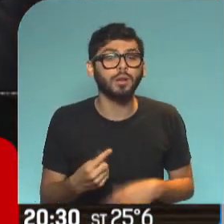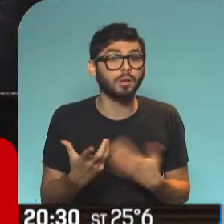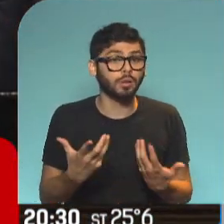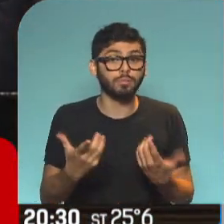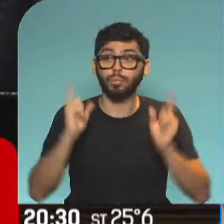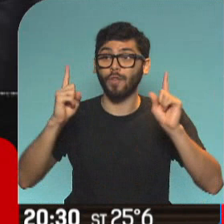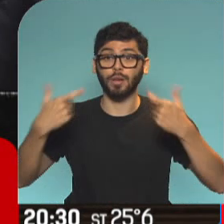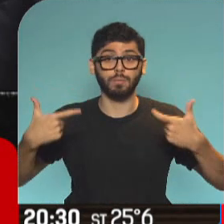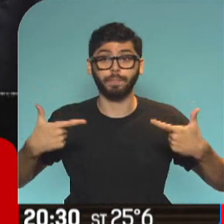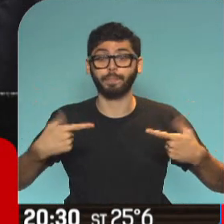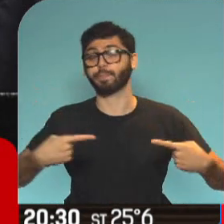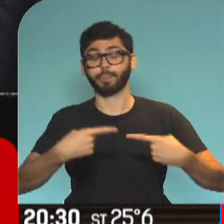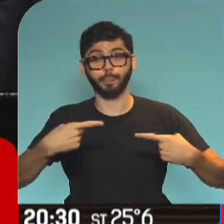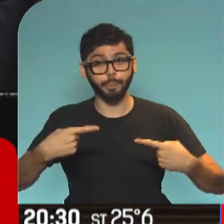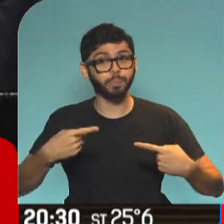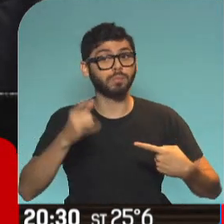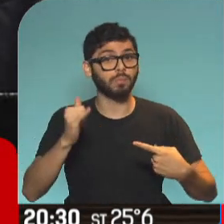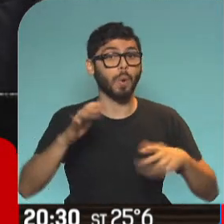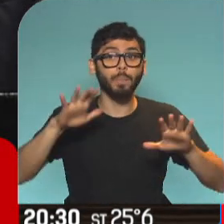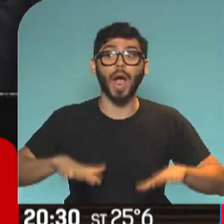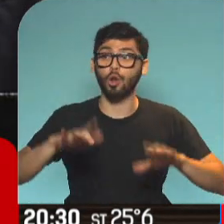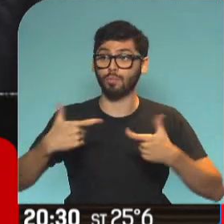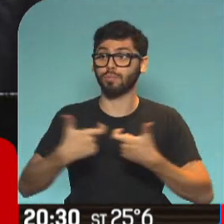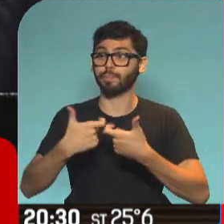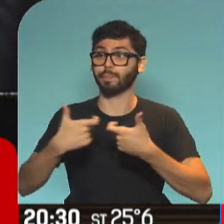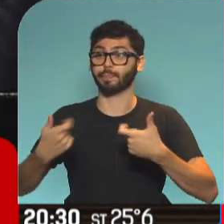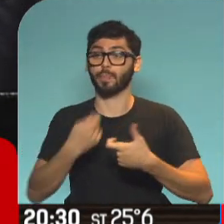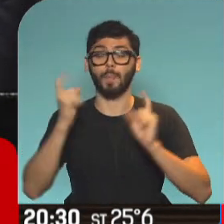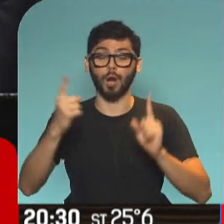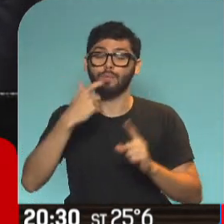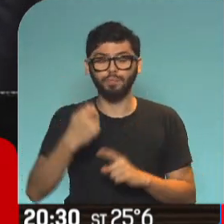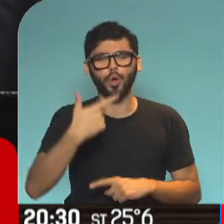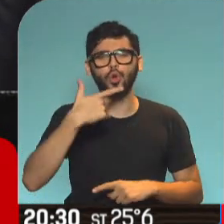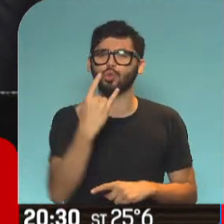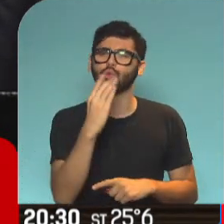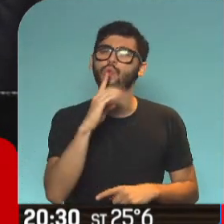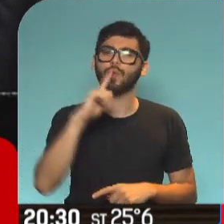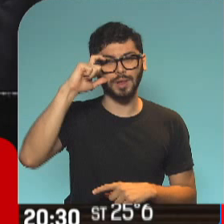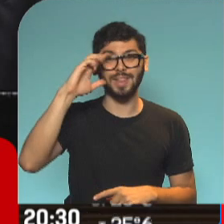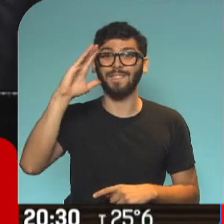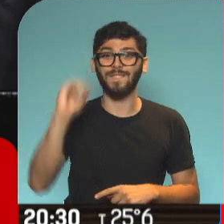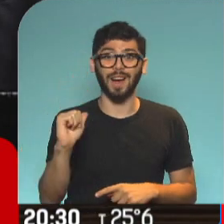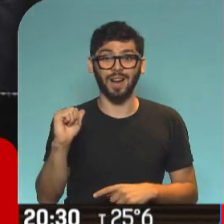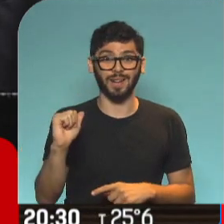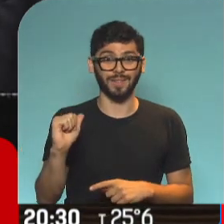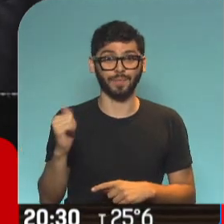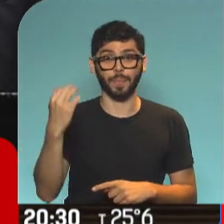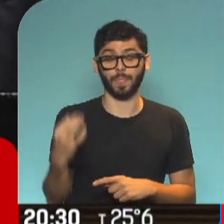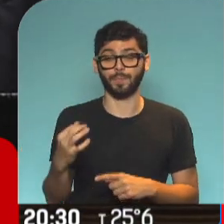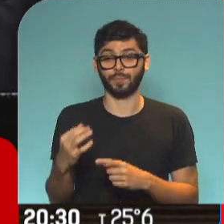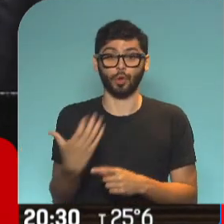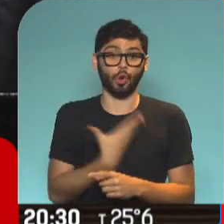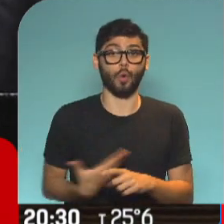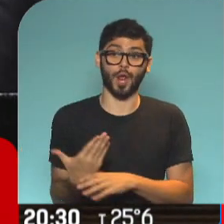con los docentes, concretamente, que sí. hubo sobre todo con los gremios docentes, con SUTEBA en particular, durante la gestión previa a